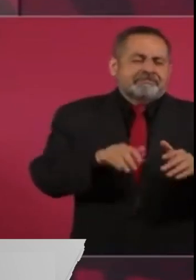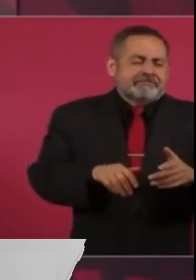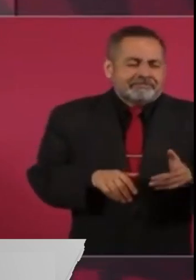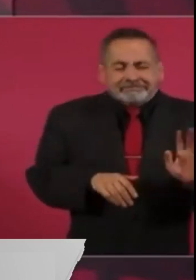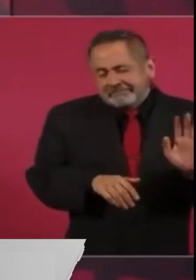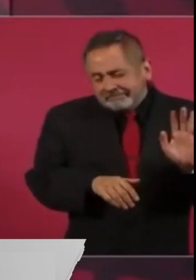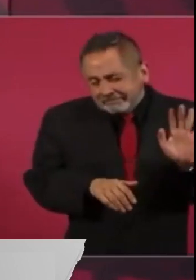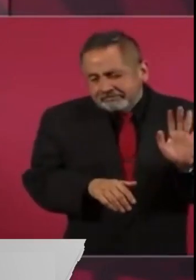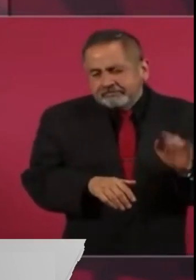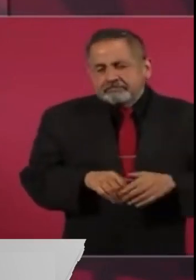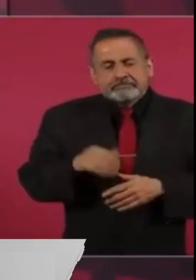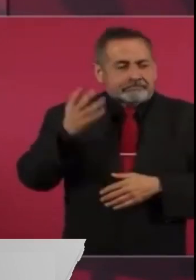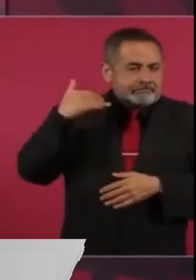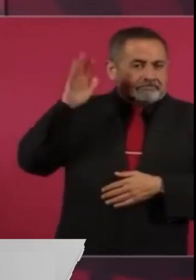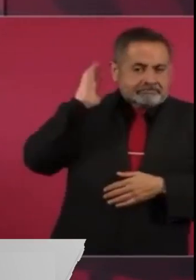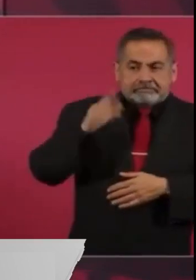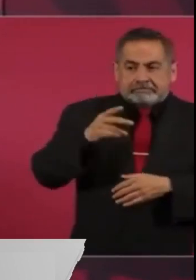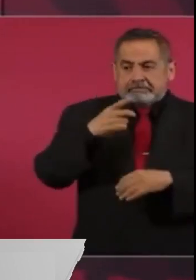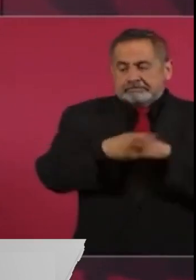puede, en otros tiempos.